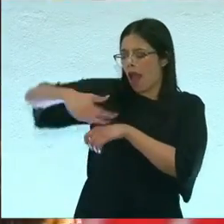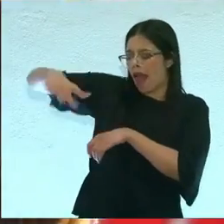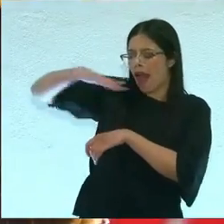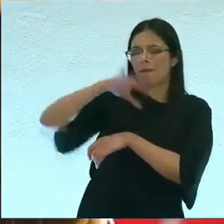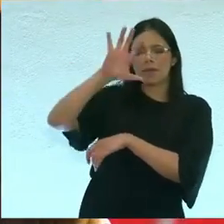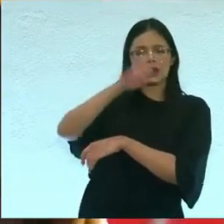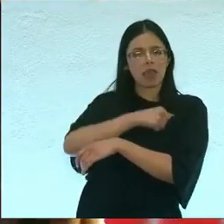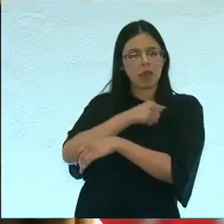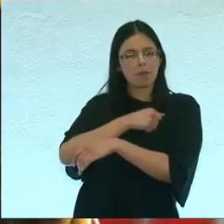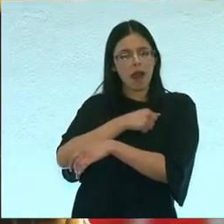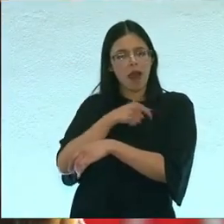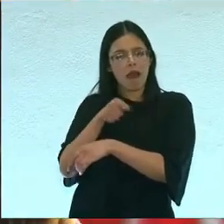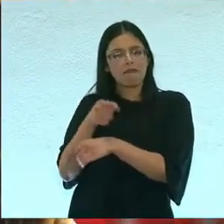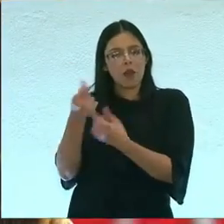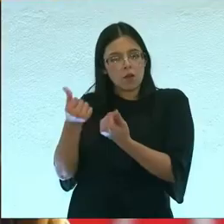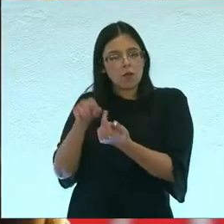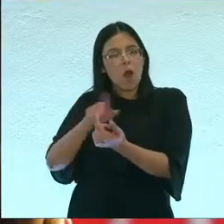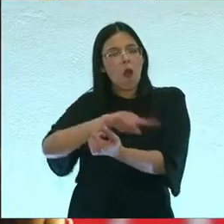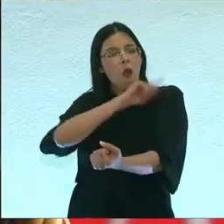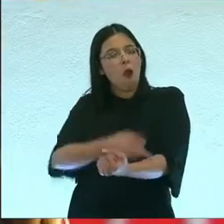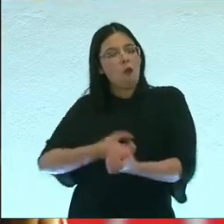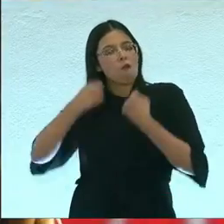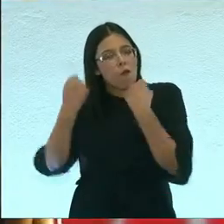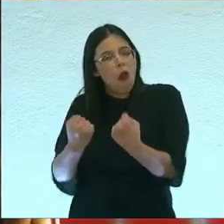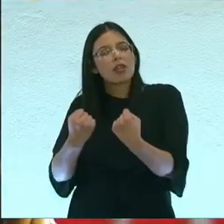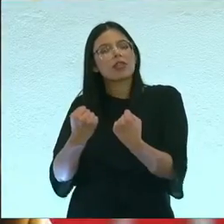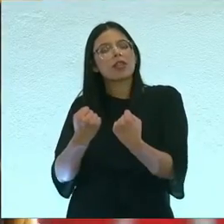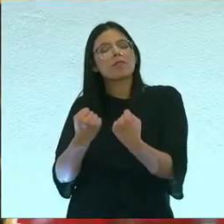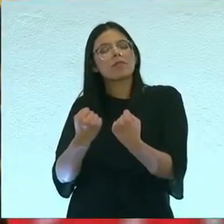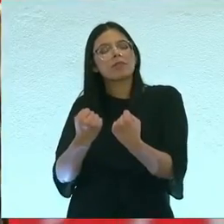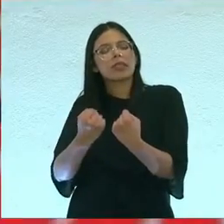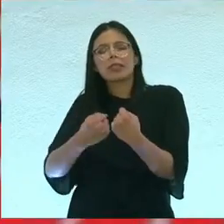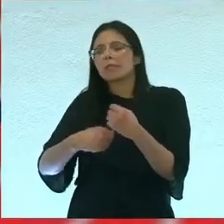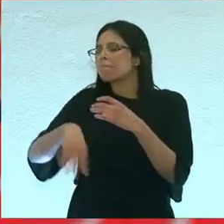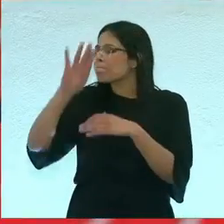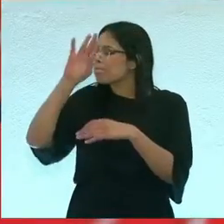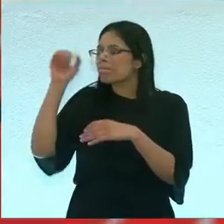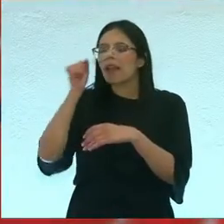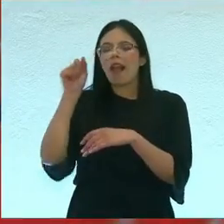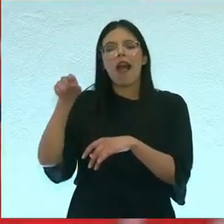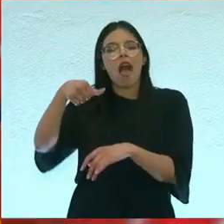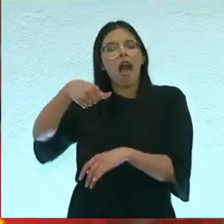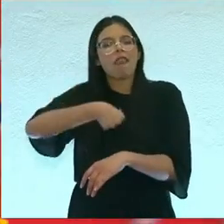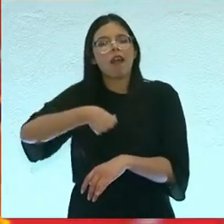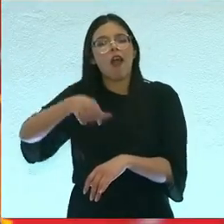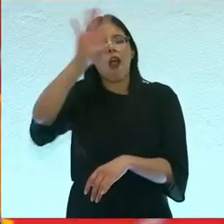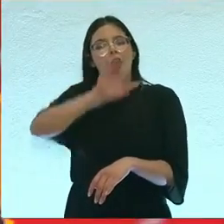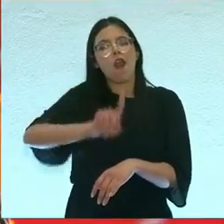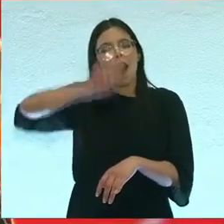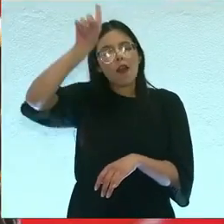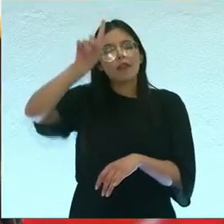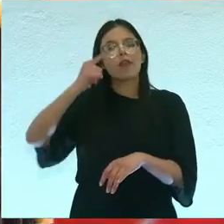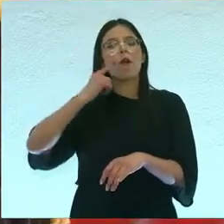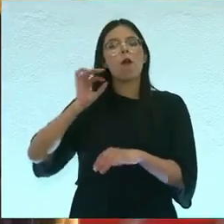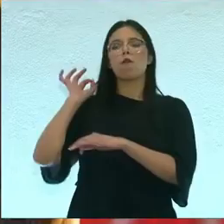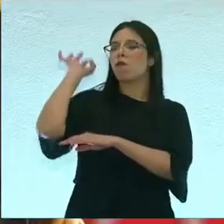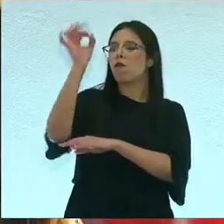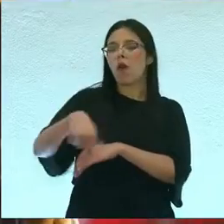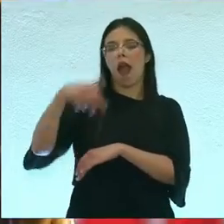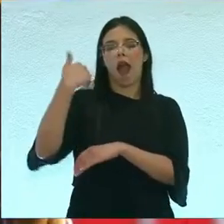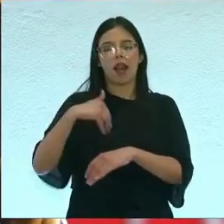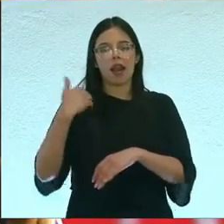talento son fuerza y son sobre todas las cosas identidades del Norte para el futuro de la Argentina